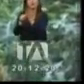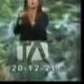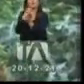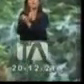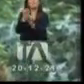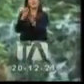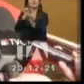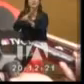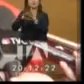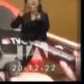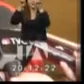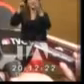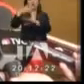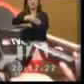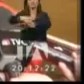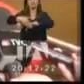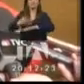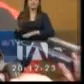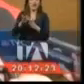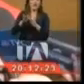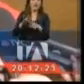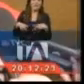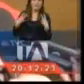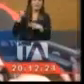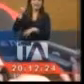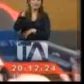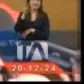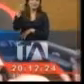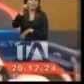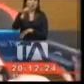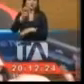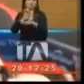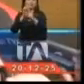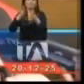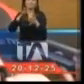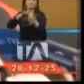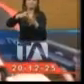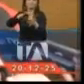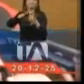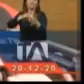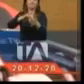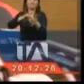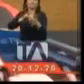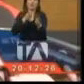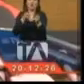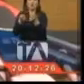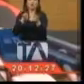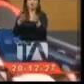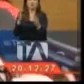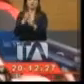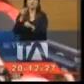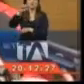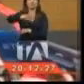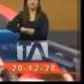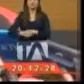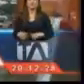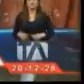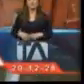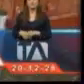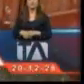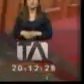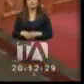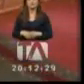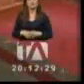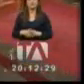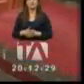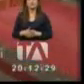el tema de frontera. Sobre haber puesto en riesgo a 16 millones de ecuatorianos con el mal manejo que se ha dado en la frontera norte.